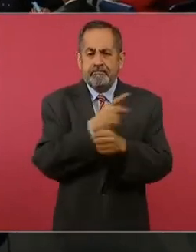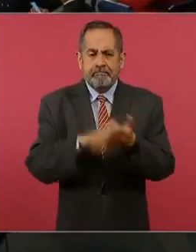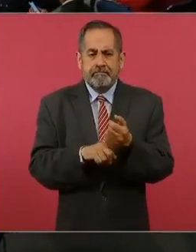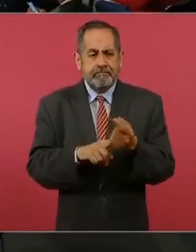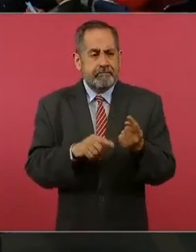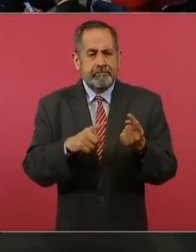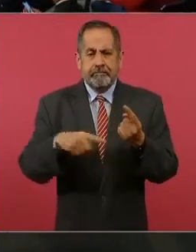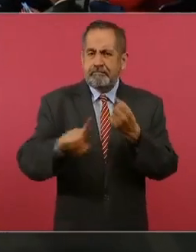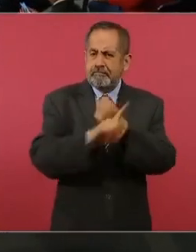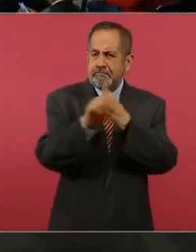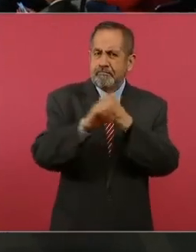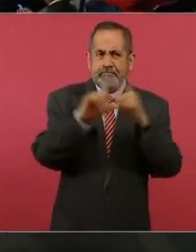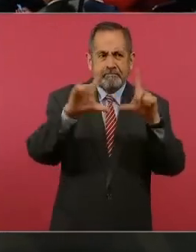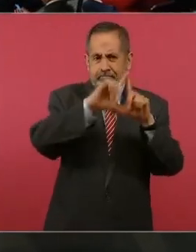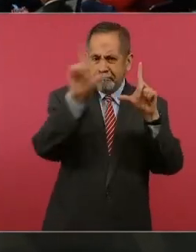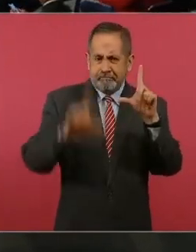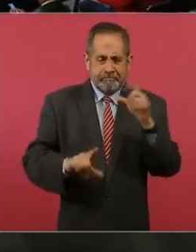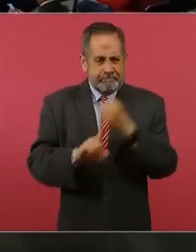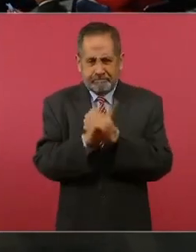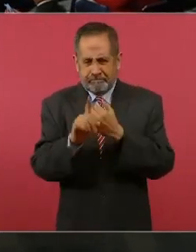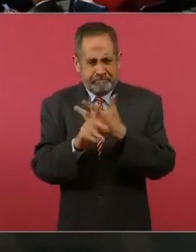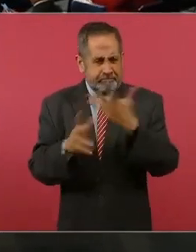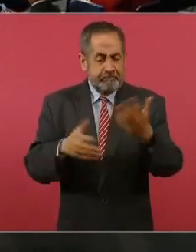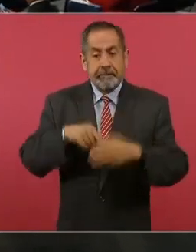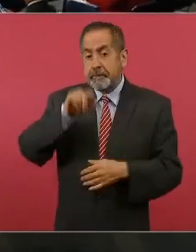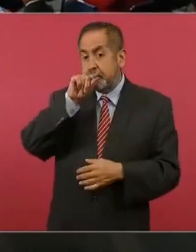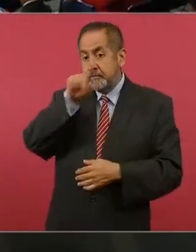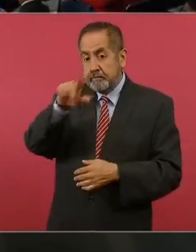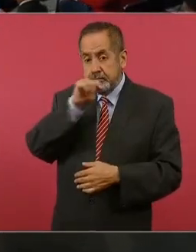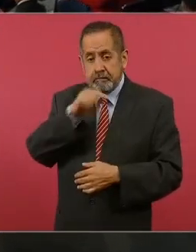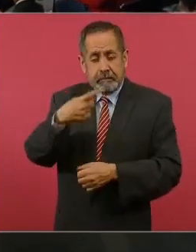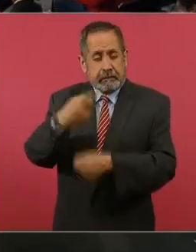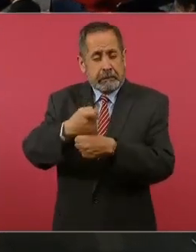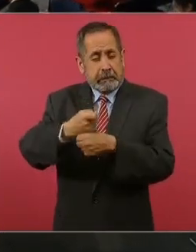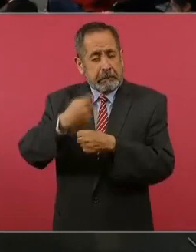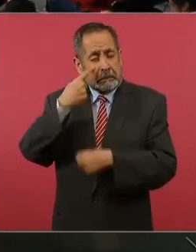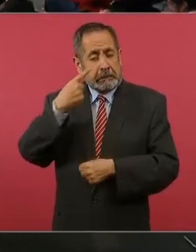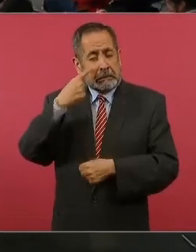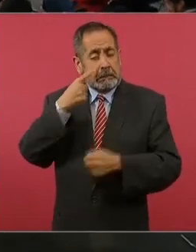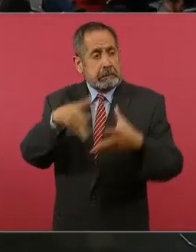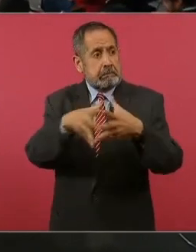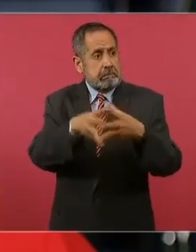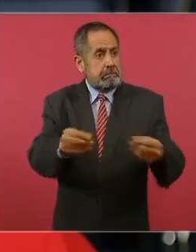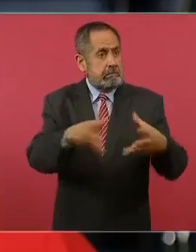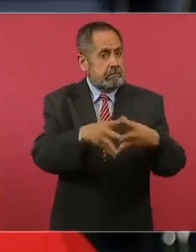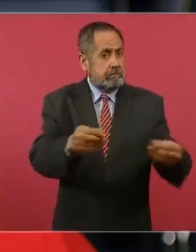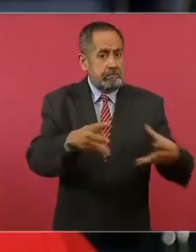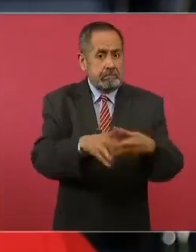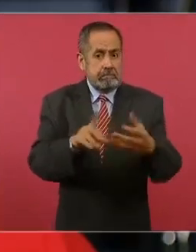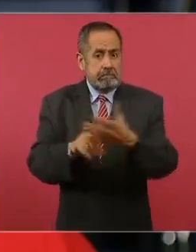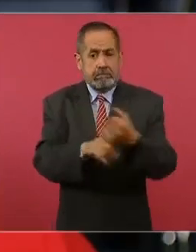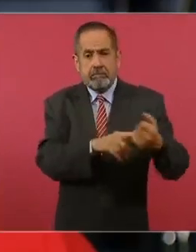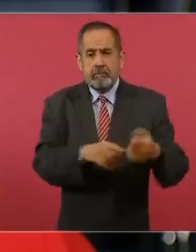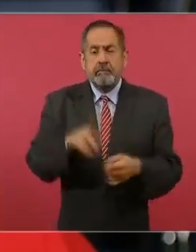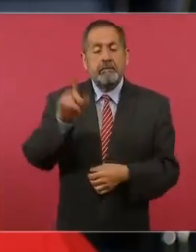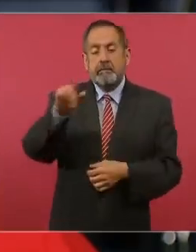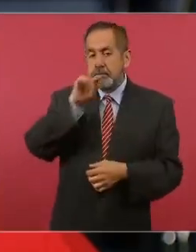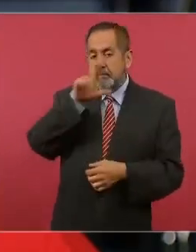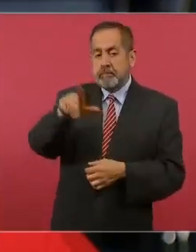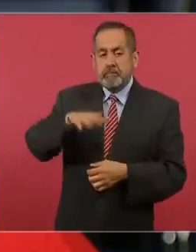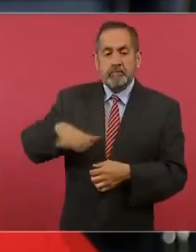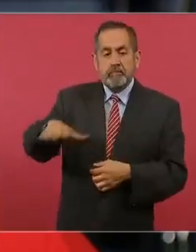a todo el país, Jalisco se encuentra liderando este número de personas desaparecidas pues a nivel nacional. En Jalisco